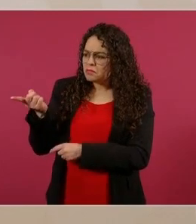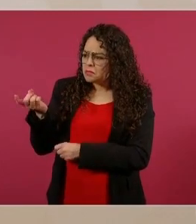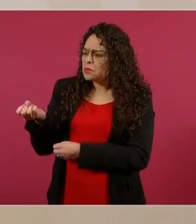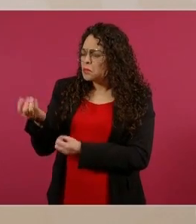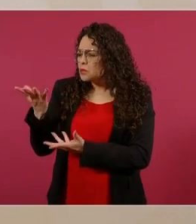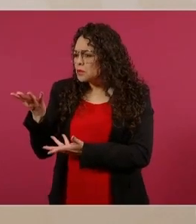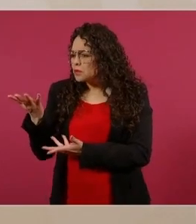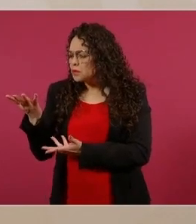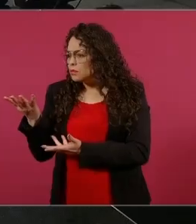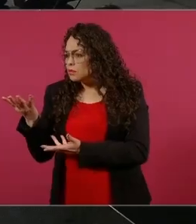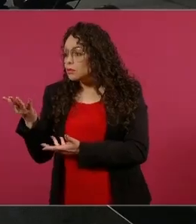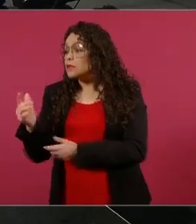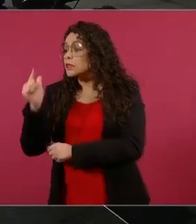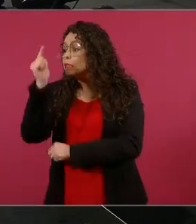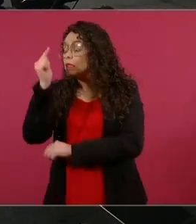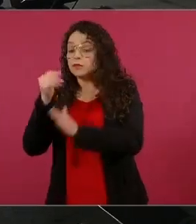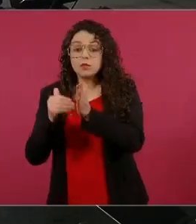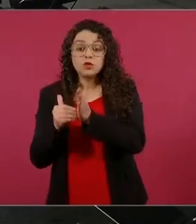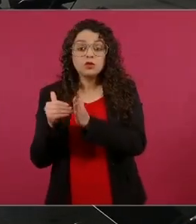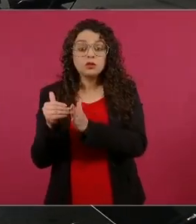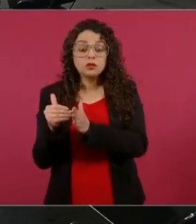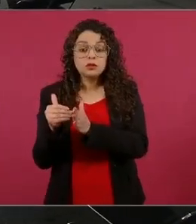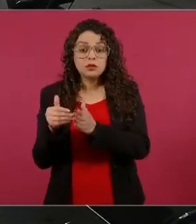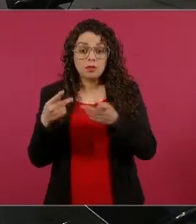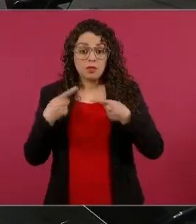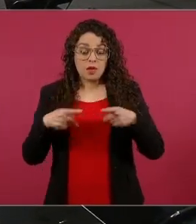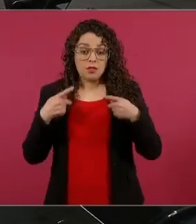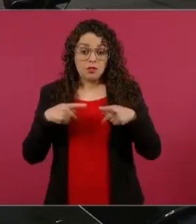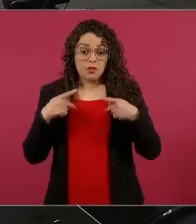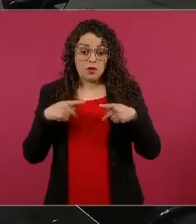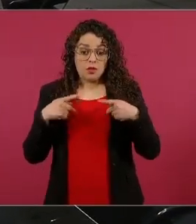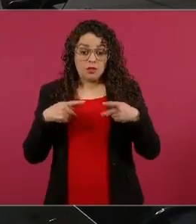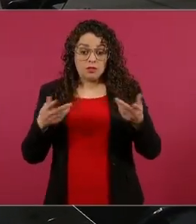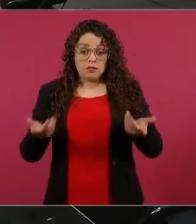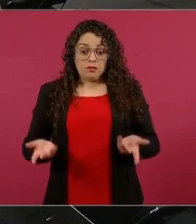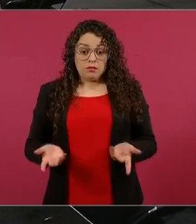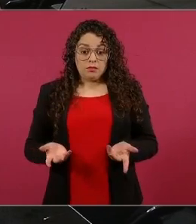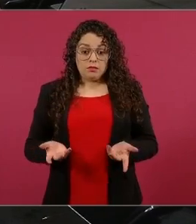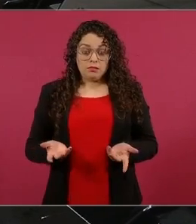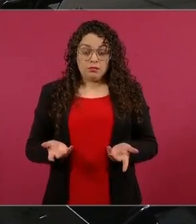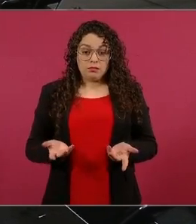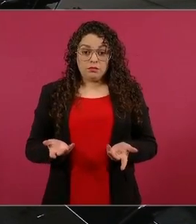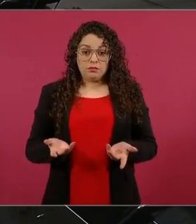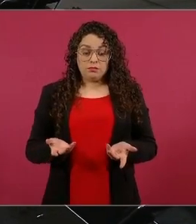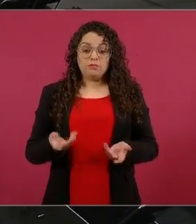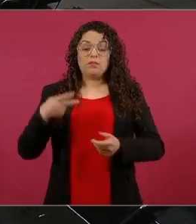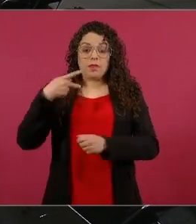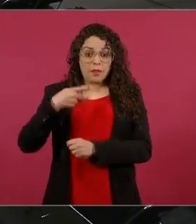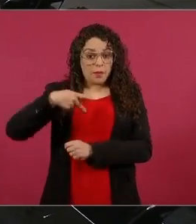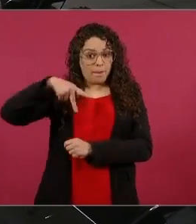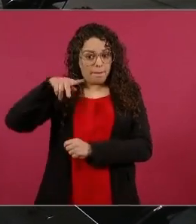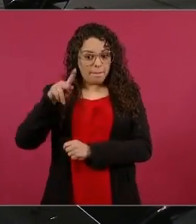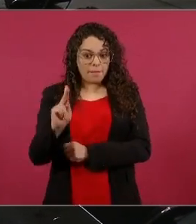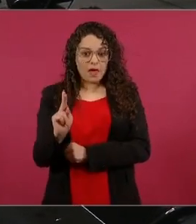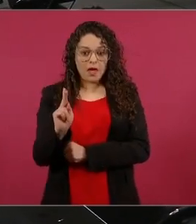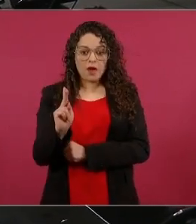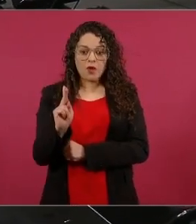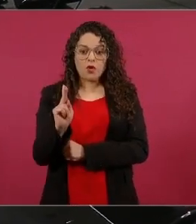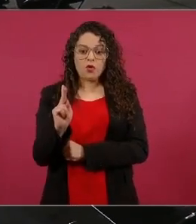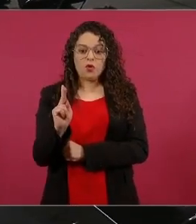votaron 7 millones pero no alcanzó